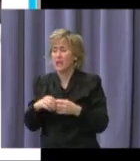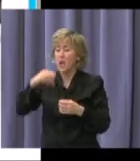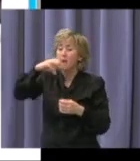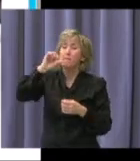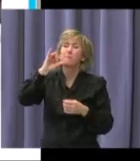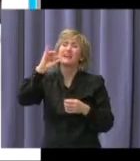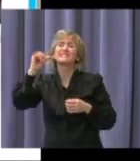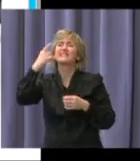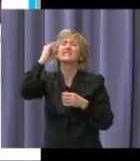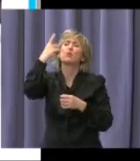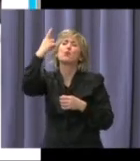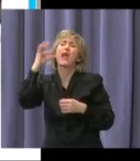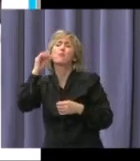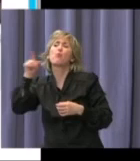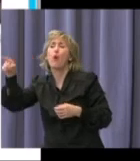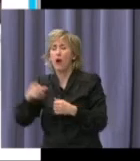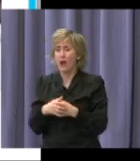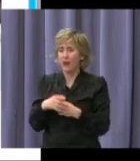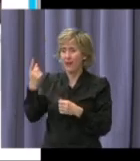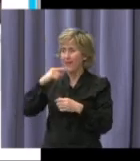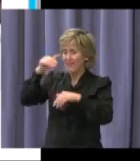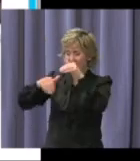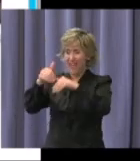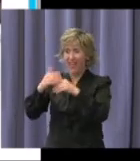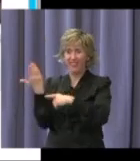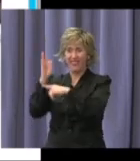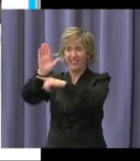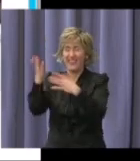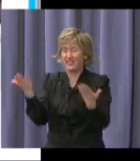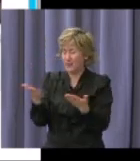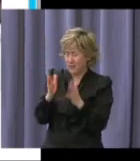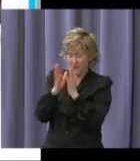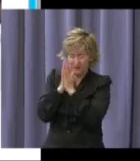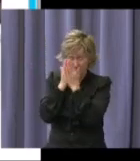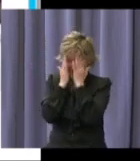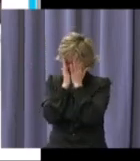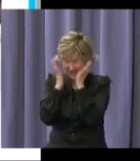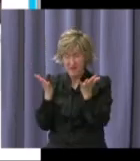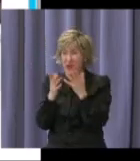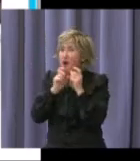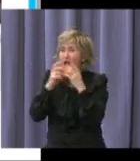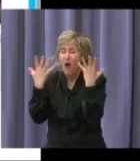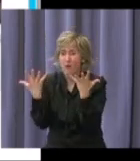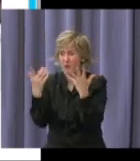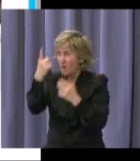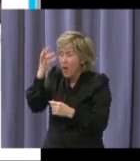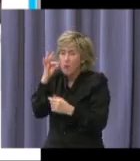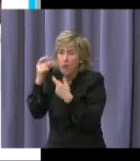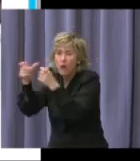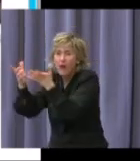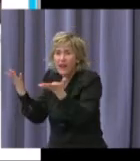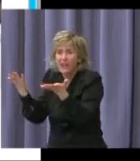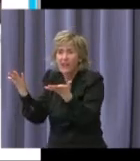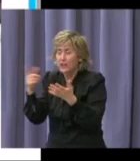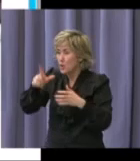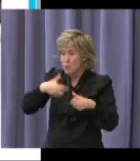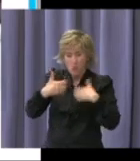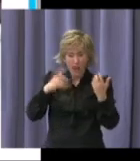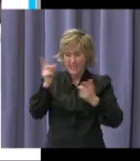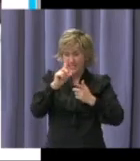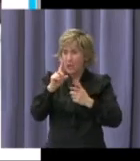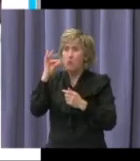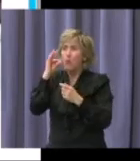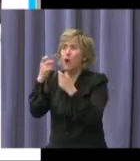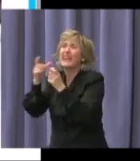mujer. Candidato al mejor gol del año. ¿Pero cómo? ¿Pero cómo? ¿Una mujer? ¿No te molestas en decirme qué mujer